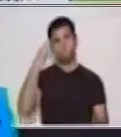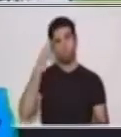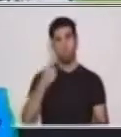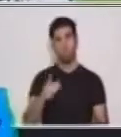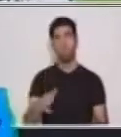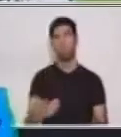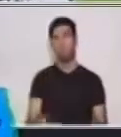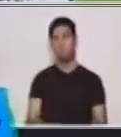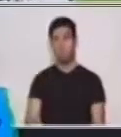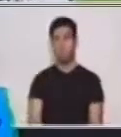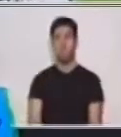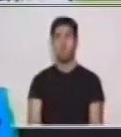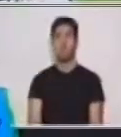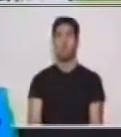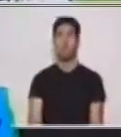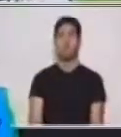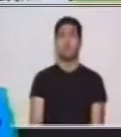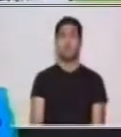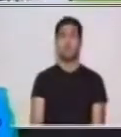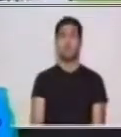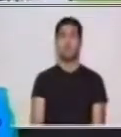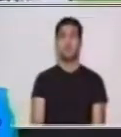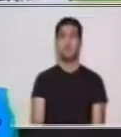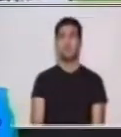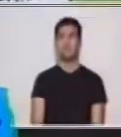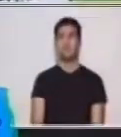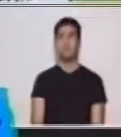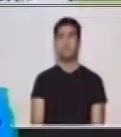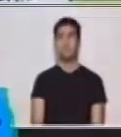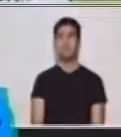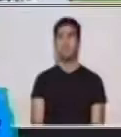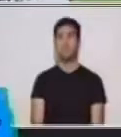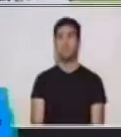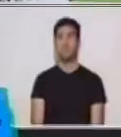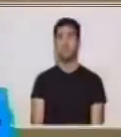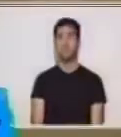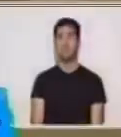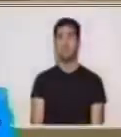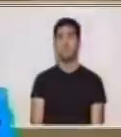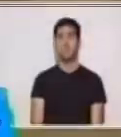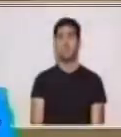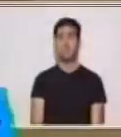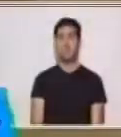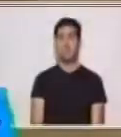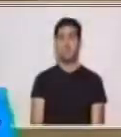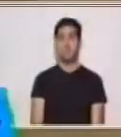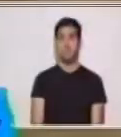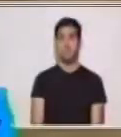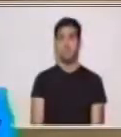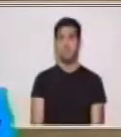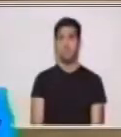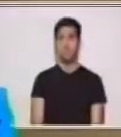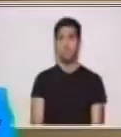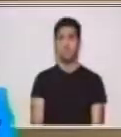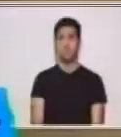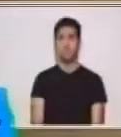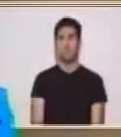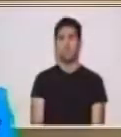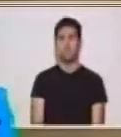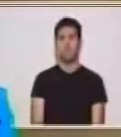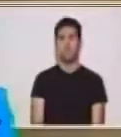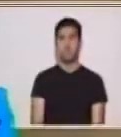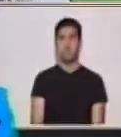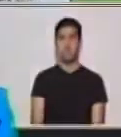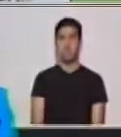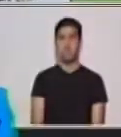ya dijimos que son las bases, y estos 2 que son estos 2 lados, que son 2